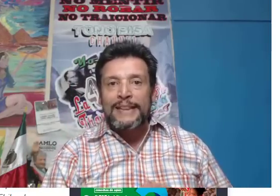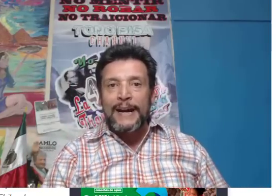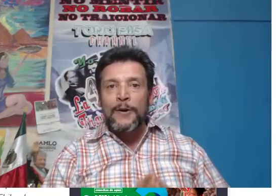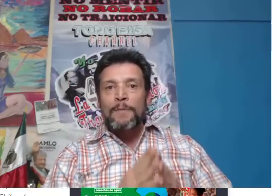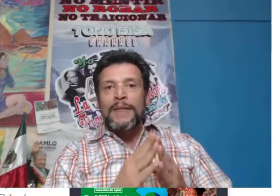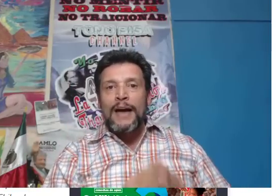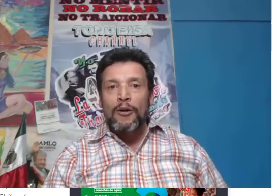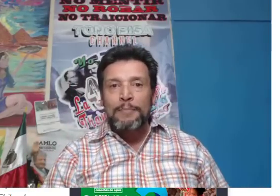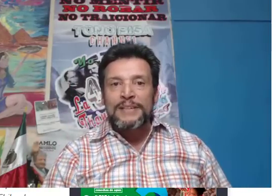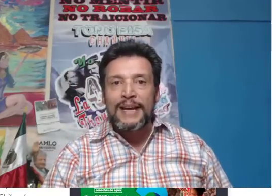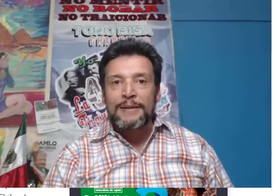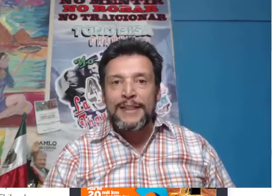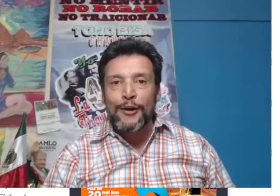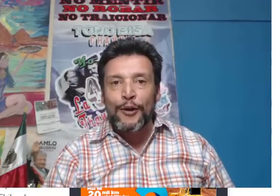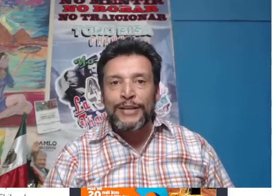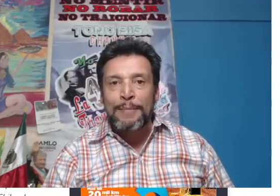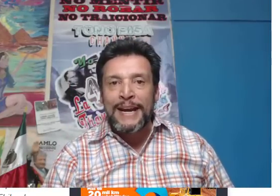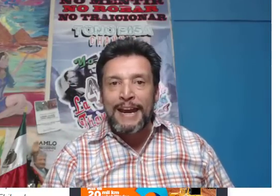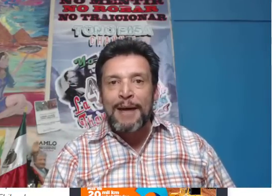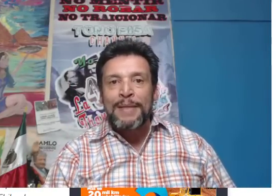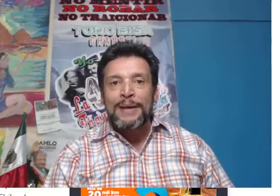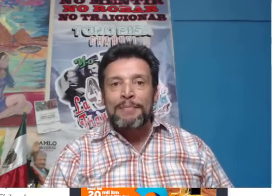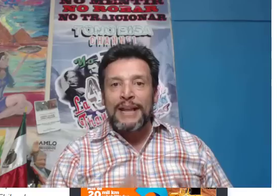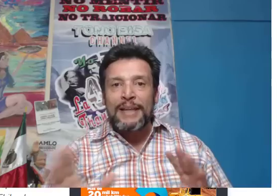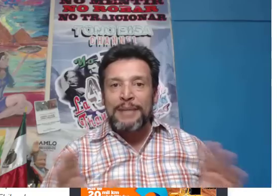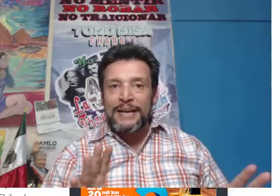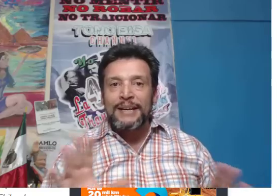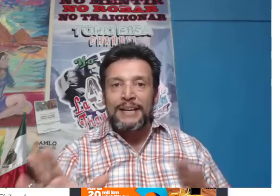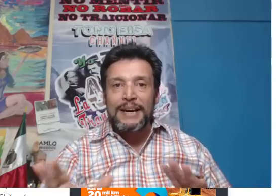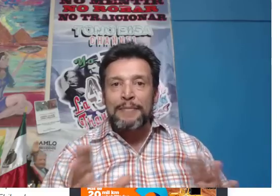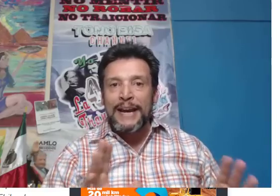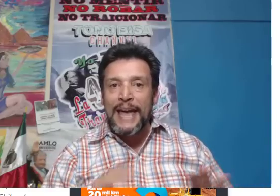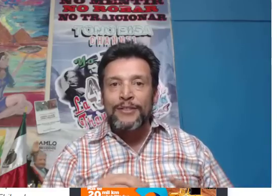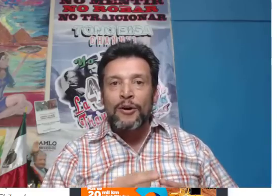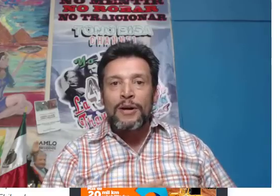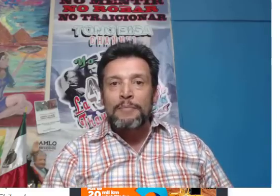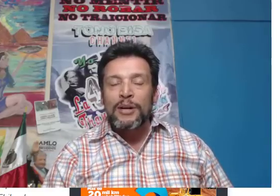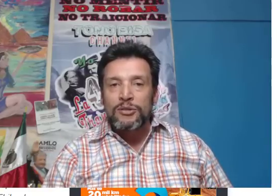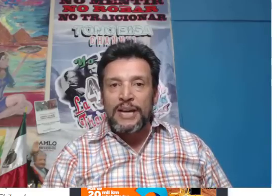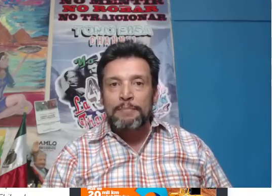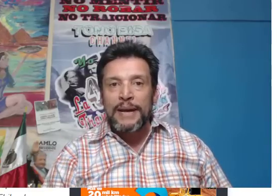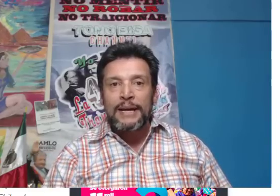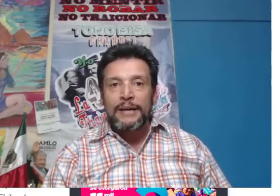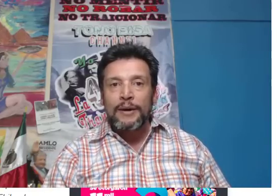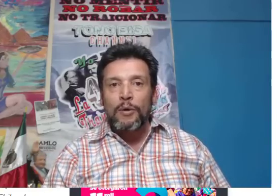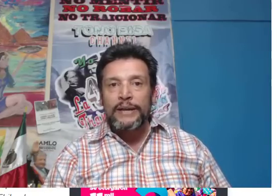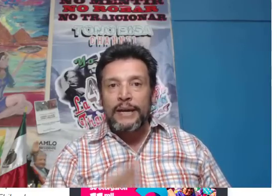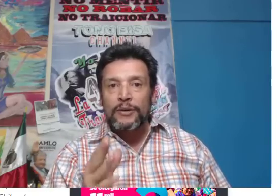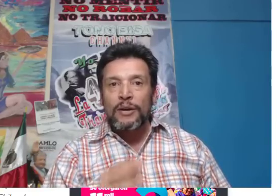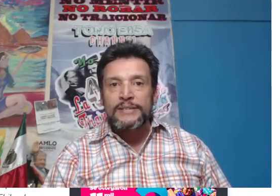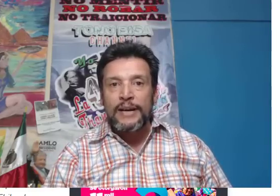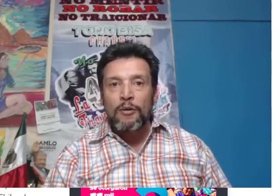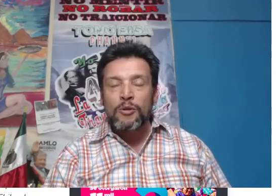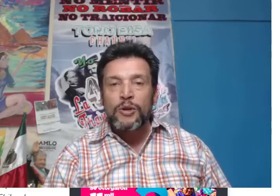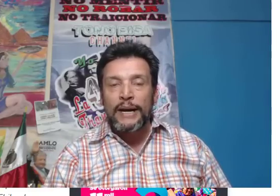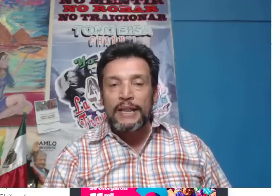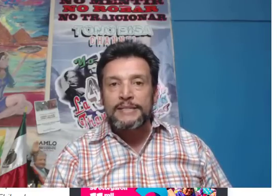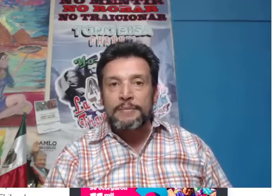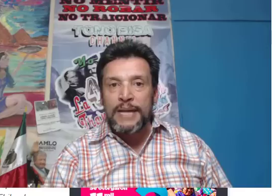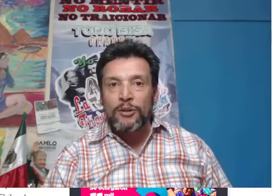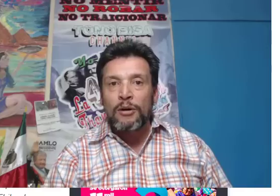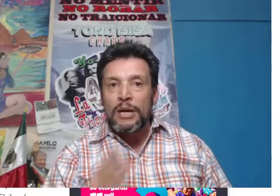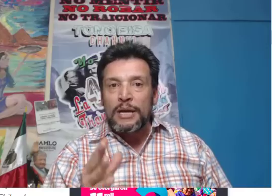saludo fraterno. Ahora empecé el video de otra manera, para también irle variando, pero siempre recuerden que yo les tengo